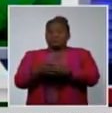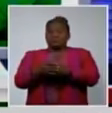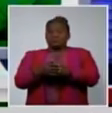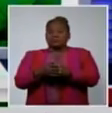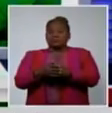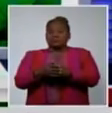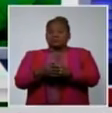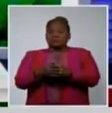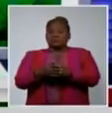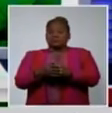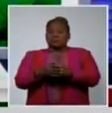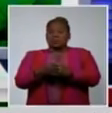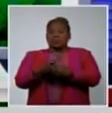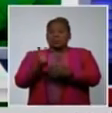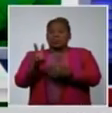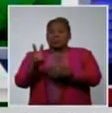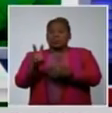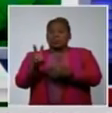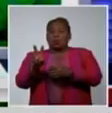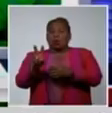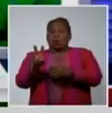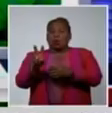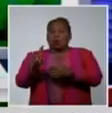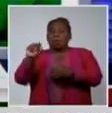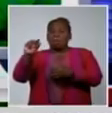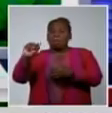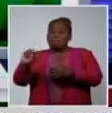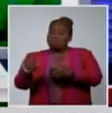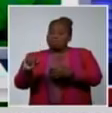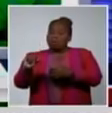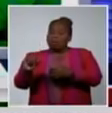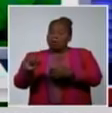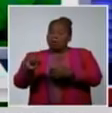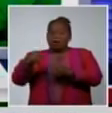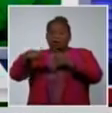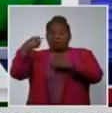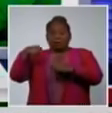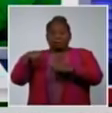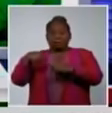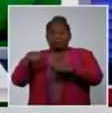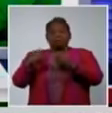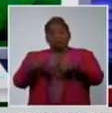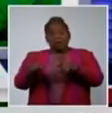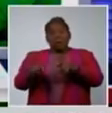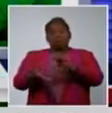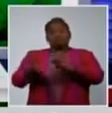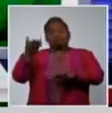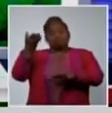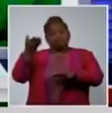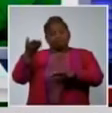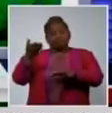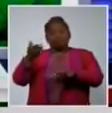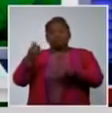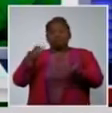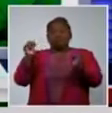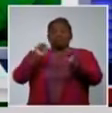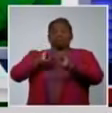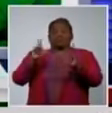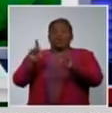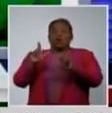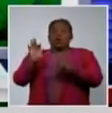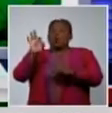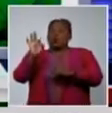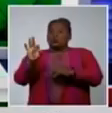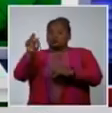su forma el ojo web la sin fórmula legal y lo prometido se incrementan 8 críticos